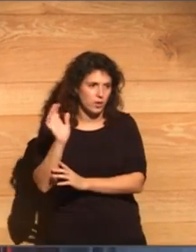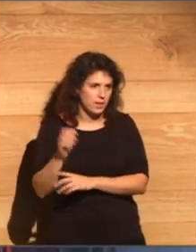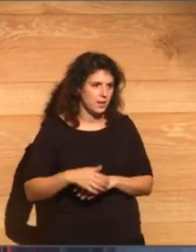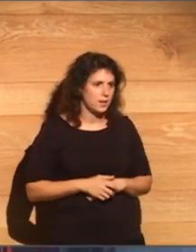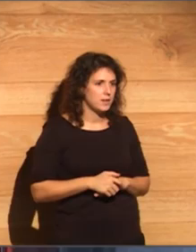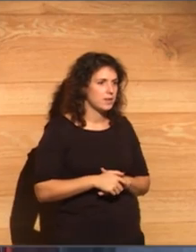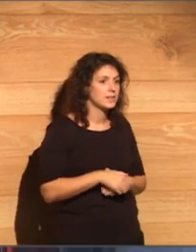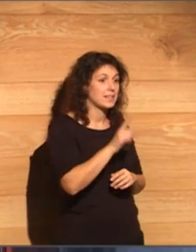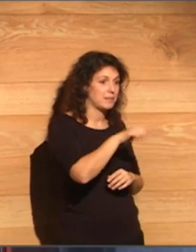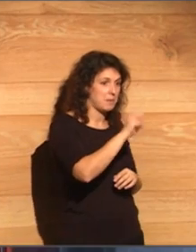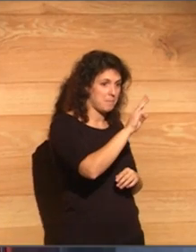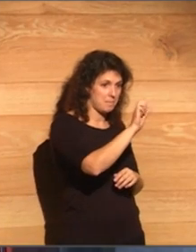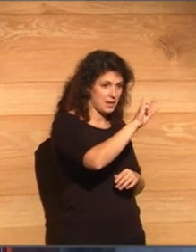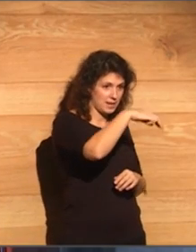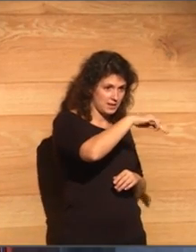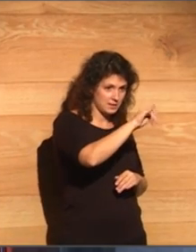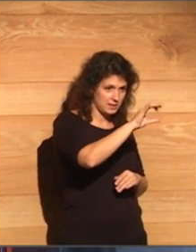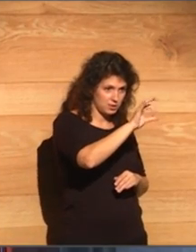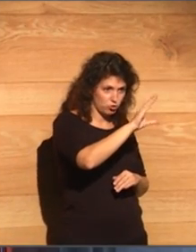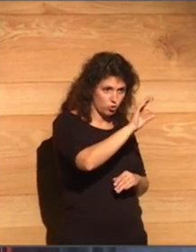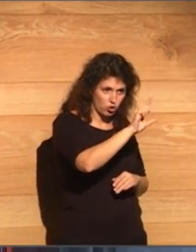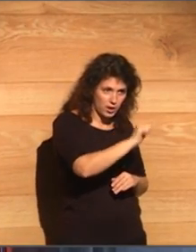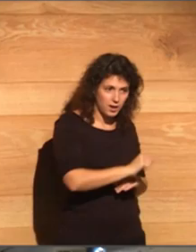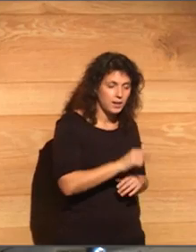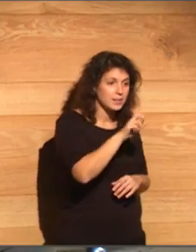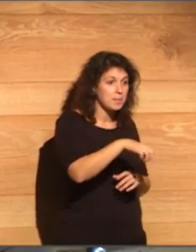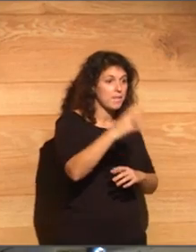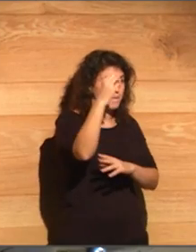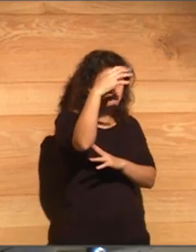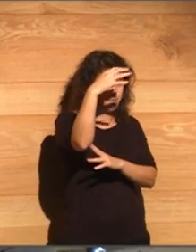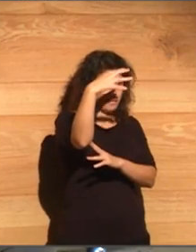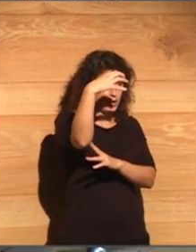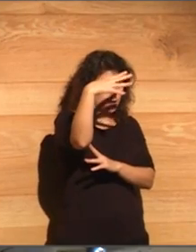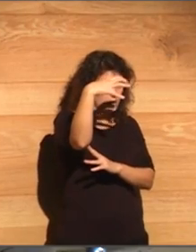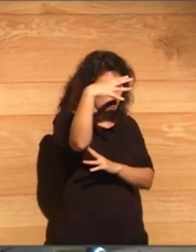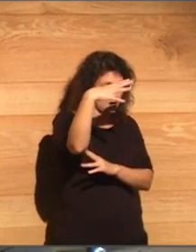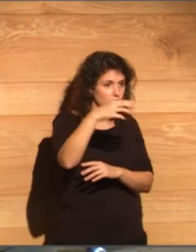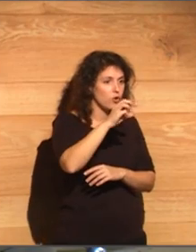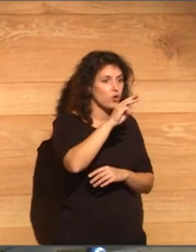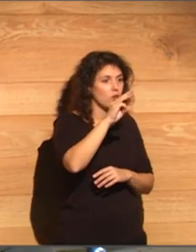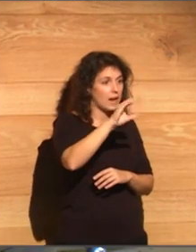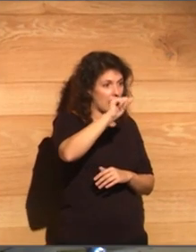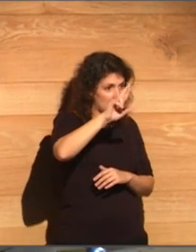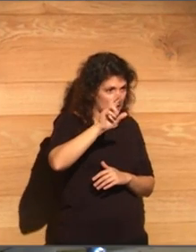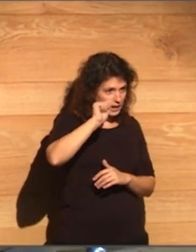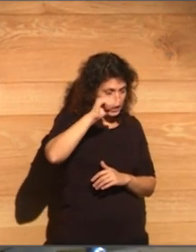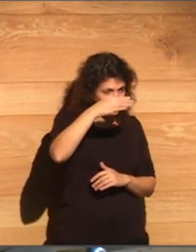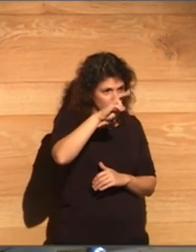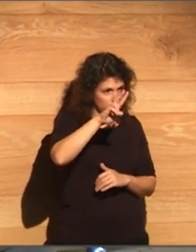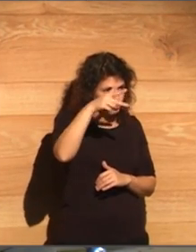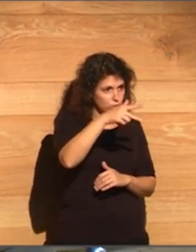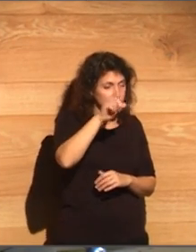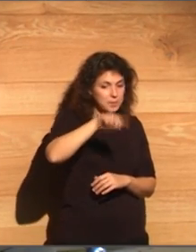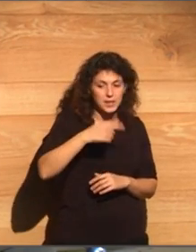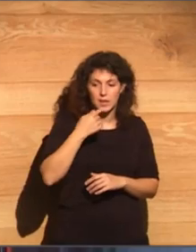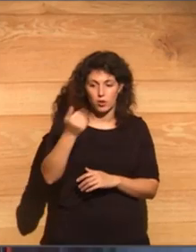habéis mencionado. Se rueda en Peñíscola, efectivamente. En Calabuch. Aparece incluso el faro en donde Pepe Isbert aparecía en Calabuch. Diciendo adiós a